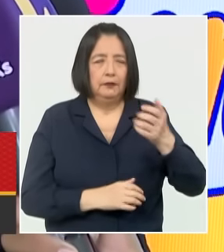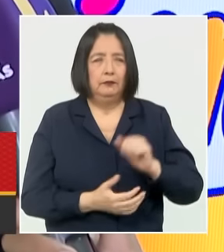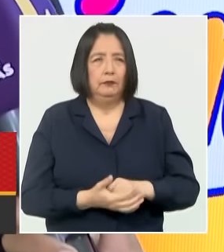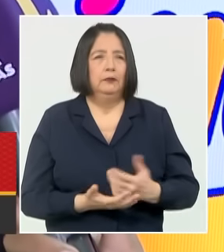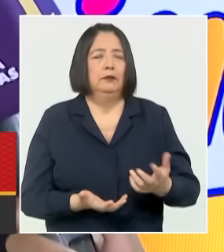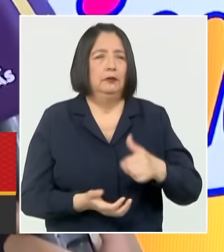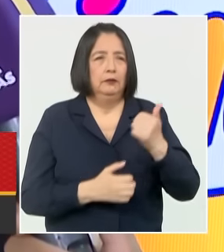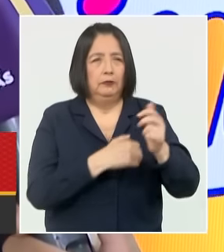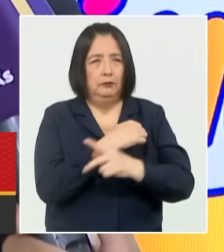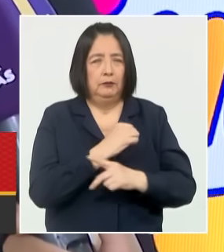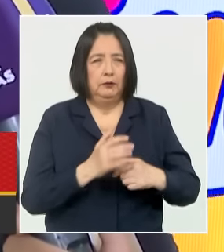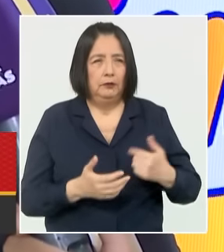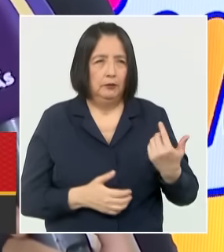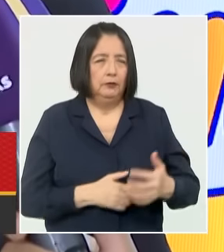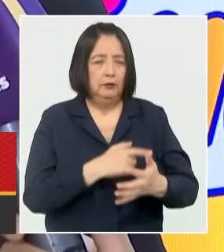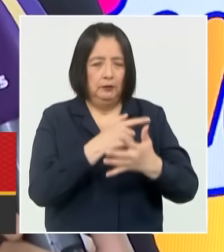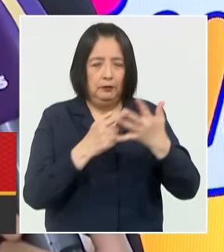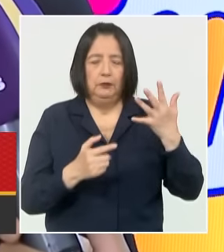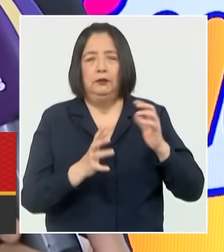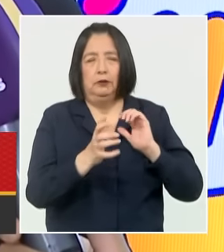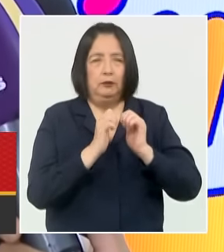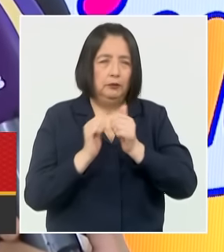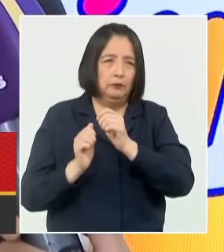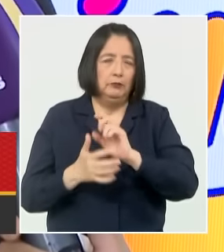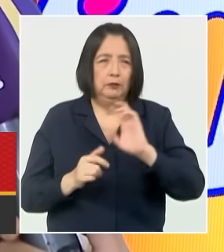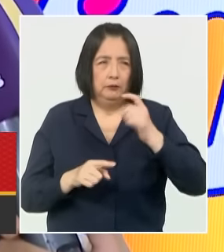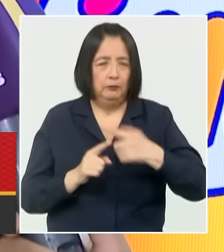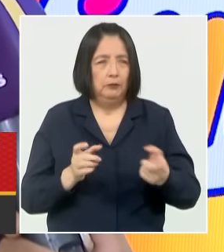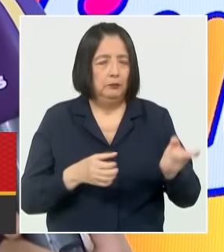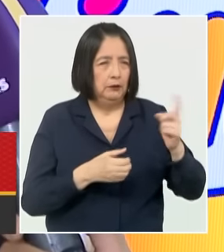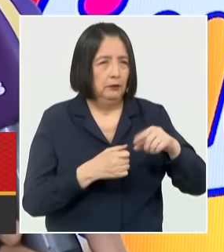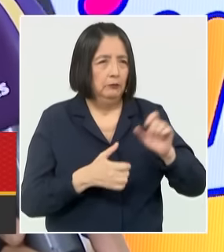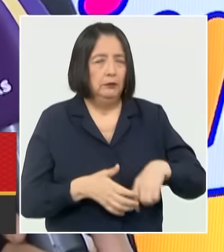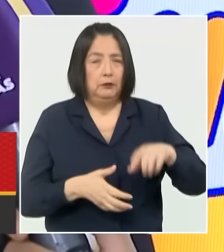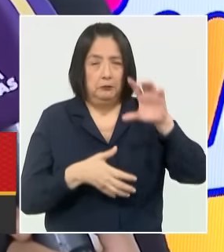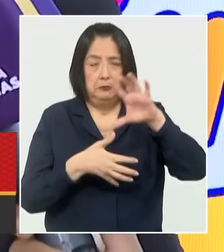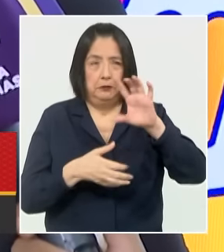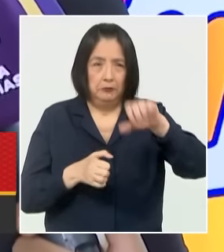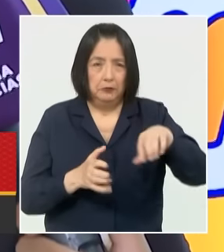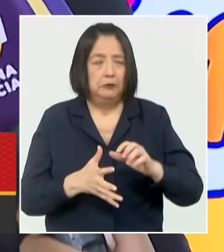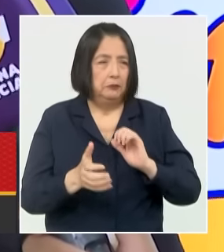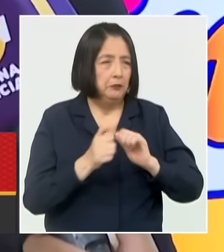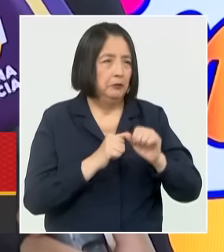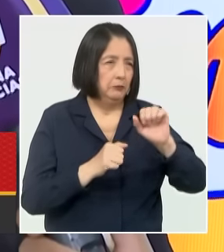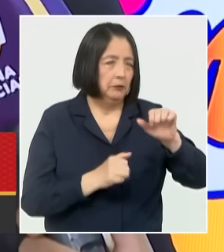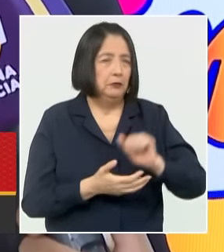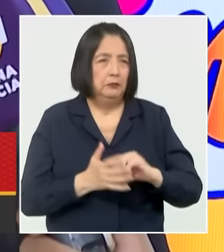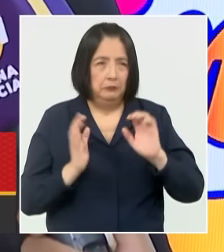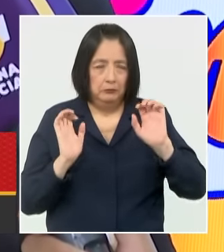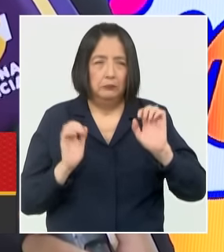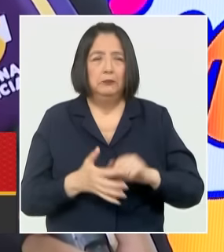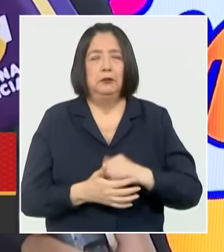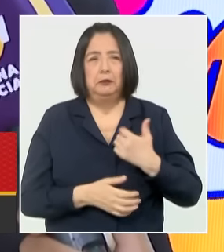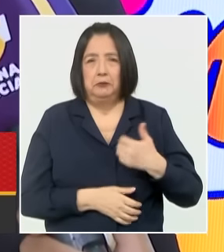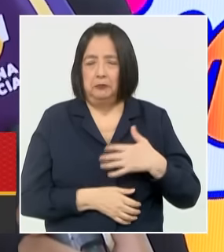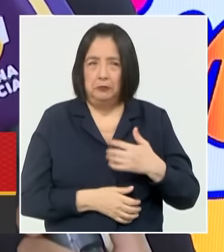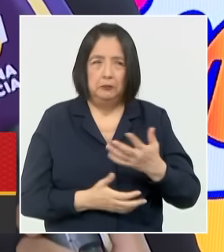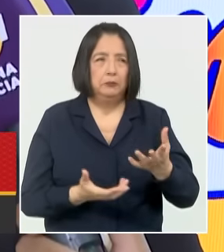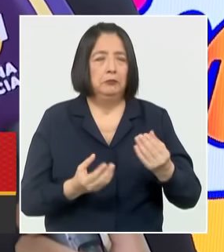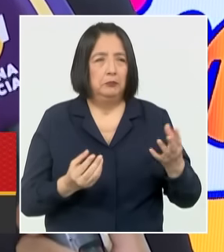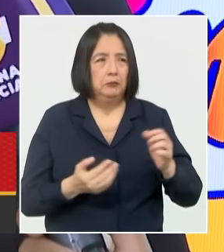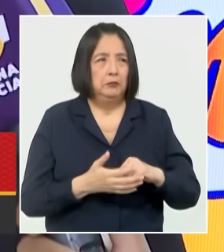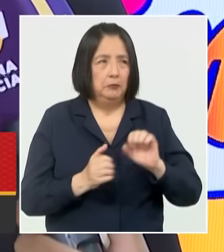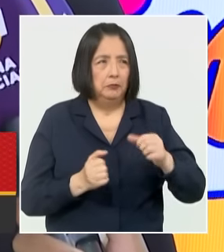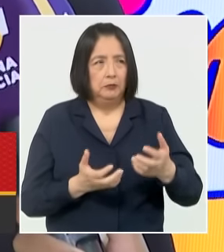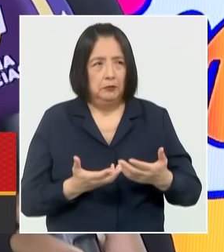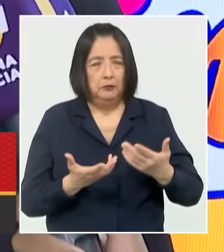al extranjero, ¿no? Yo he jugado en 5 ligas extranjeras, pero el peso de haber participado en los Panamericanos, de haber competido ahí, finalmente lleva mucho a dar